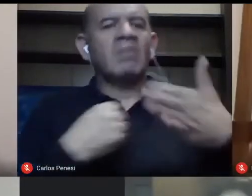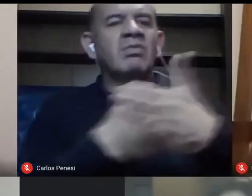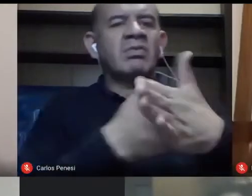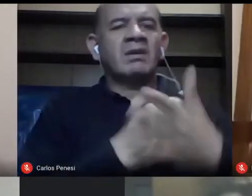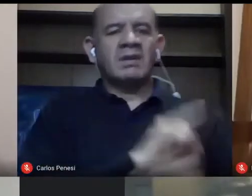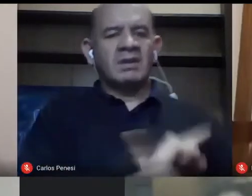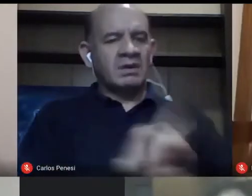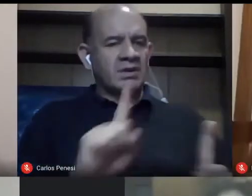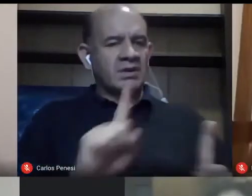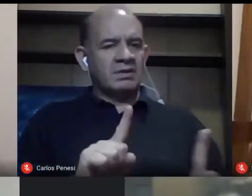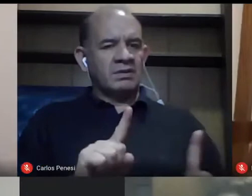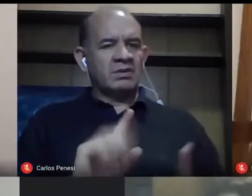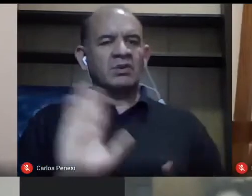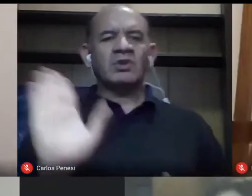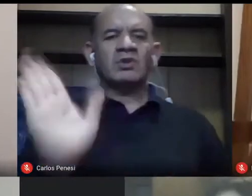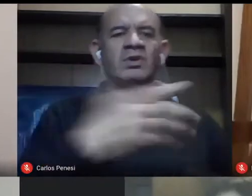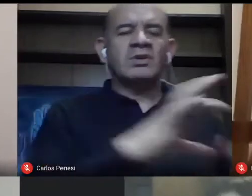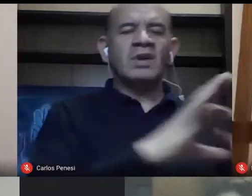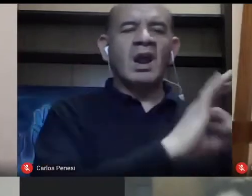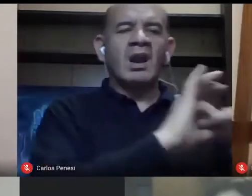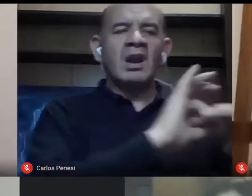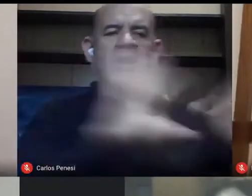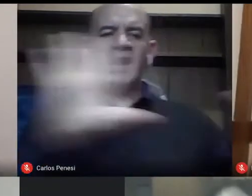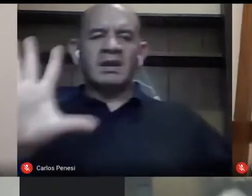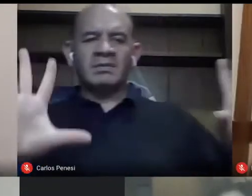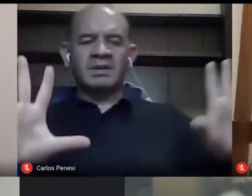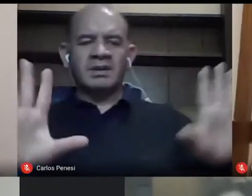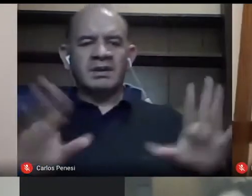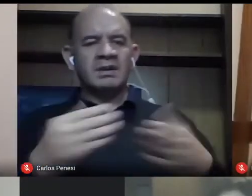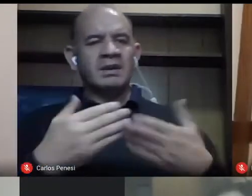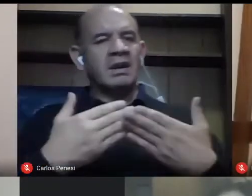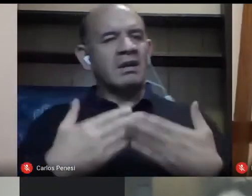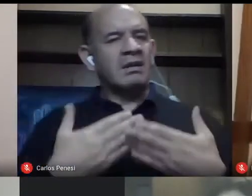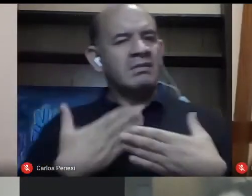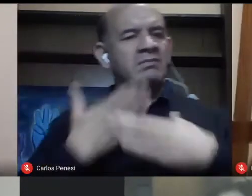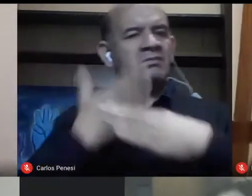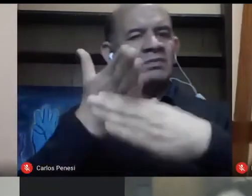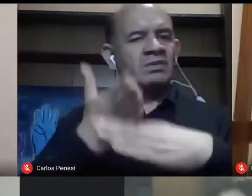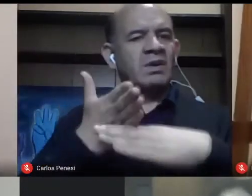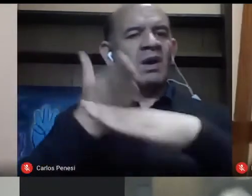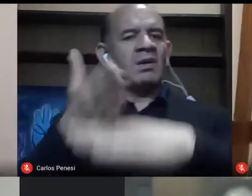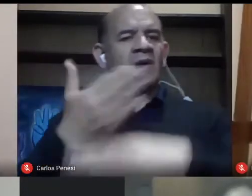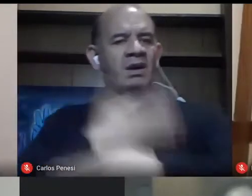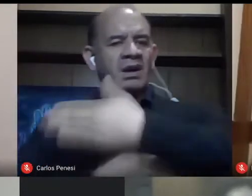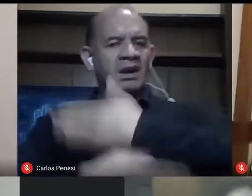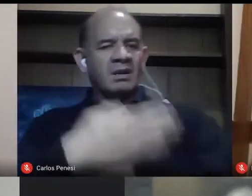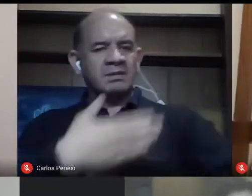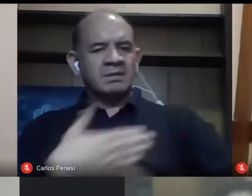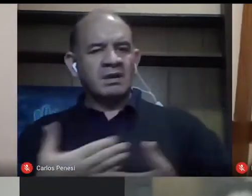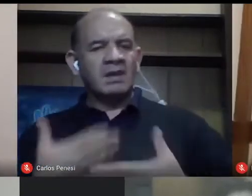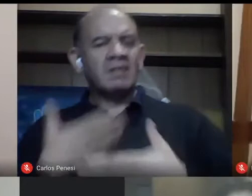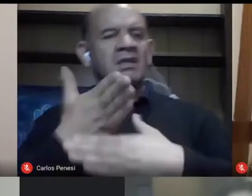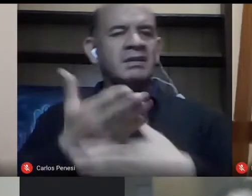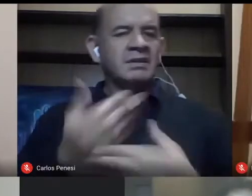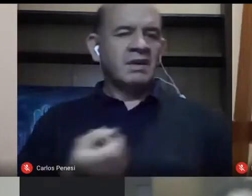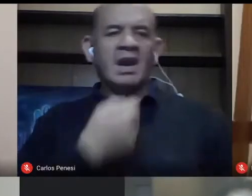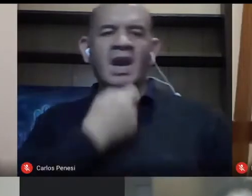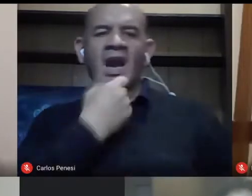acceso, sino que tienen que ser medidas de acción directa y que no obstaculicen, como por ejemplo, no va a